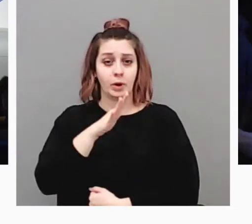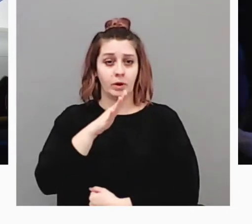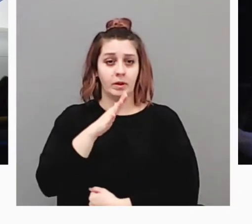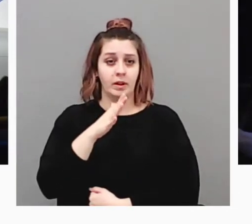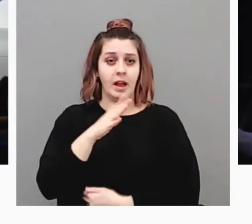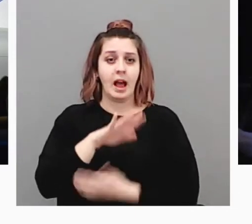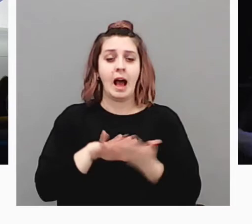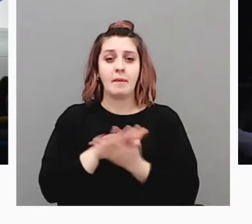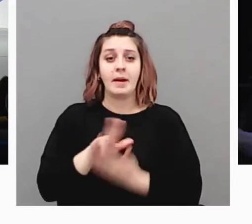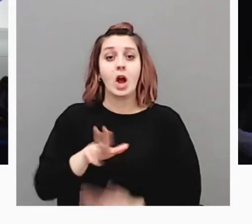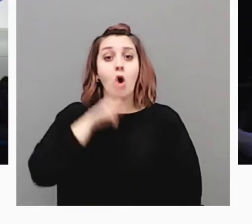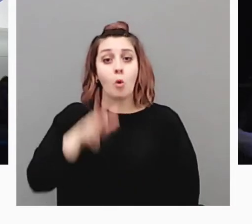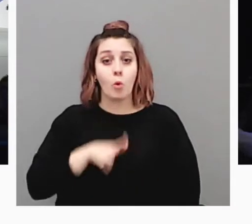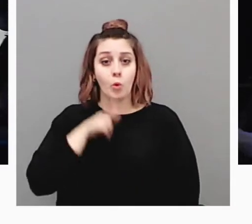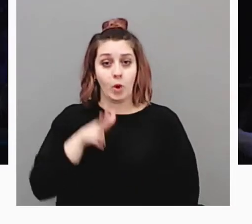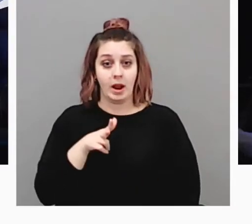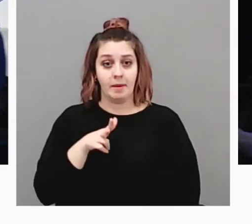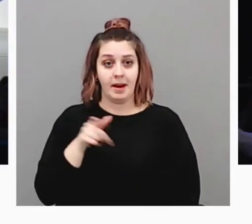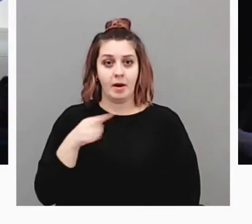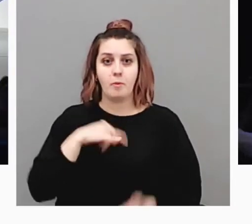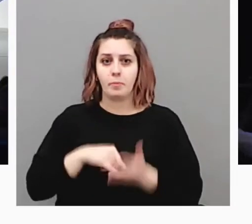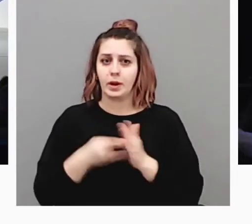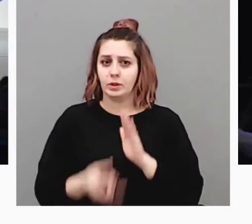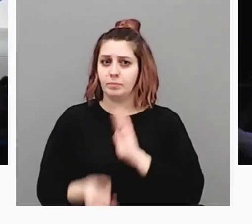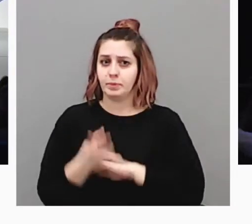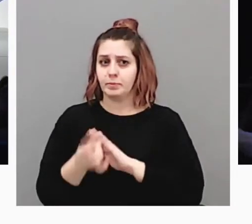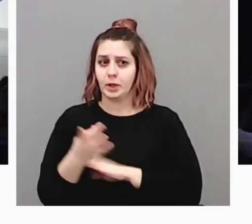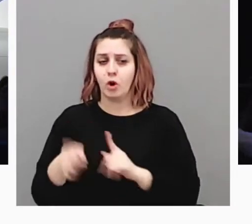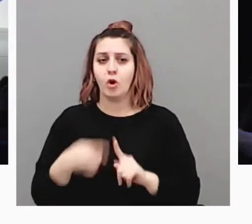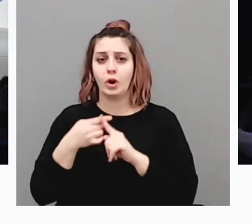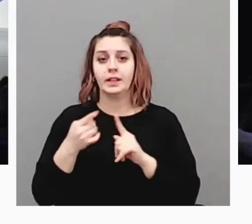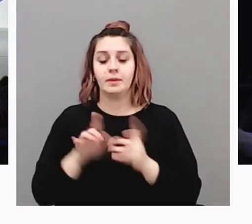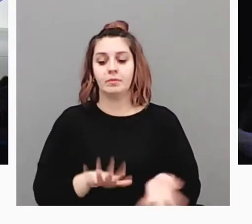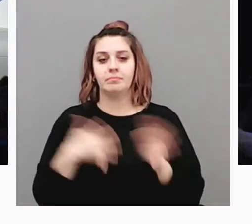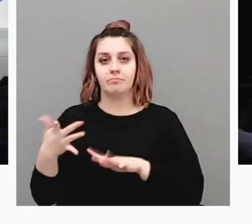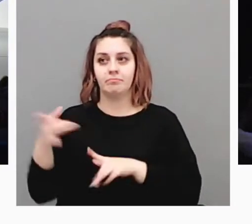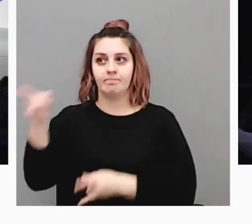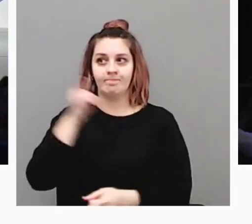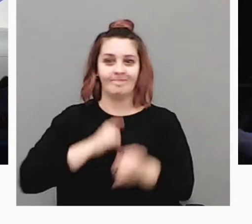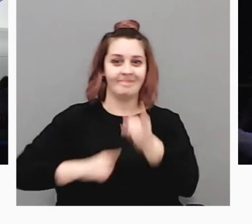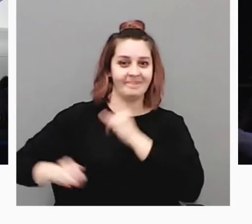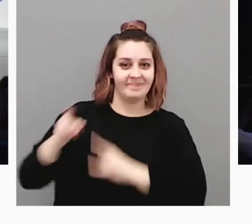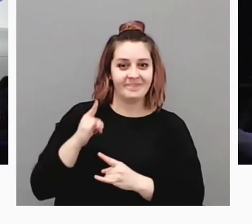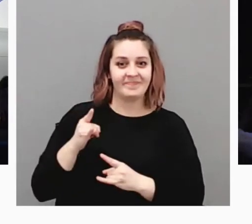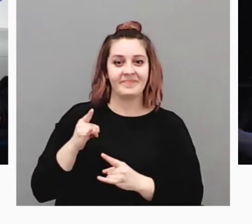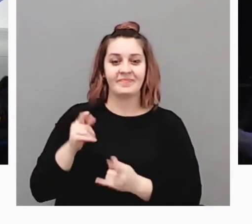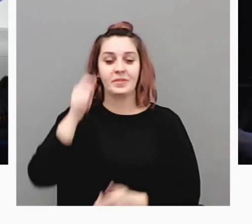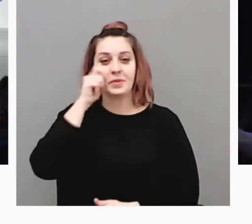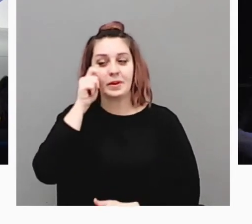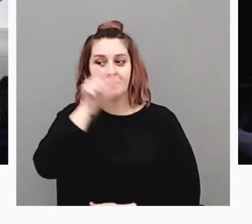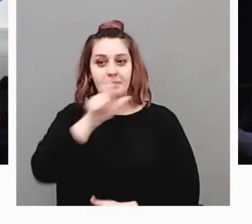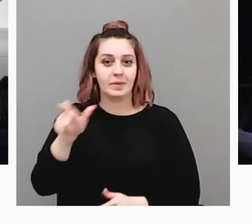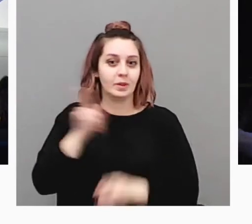de Huelva a proyectos que tenéis en marcha precisamente para convertiros en tractor, en punto de atracción de turistas, por ejemplo, con